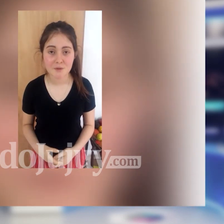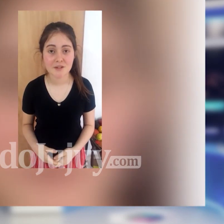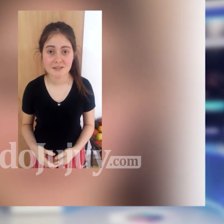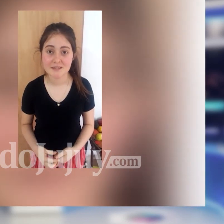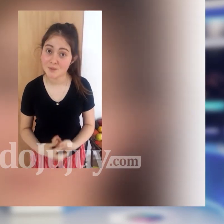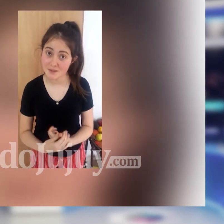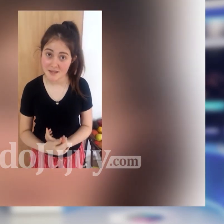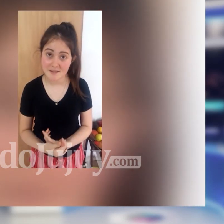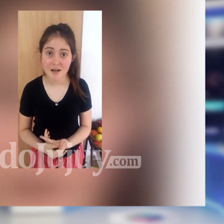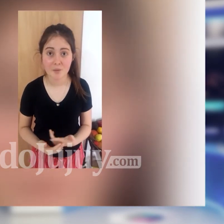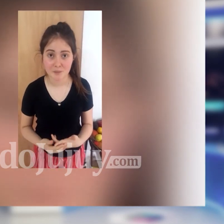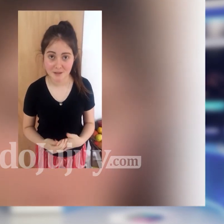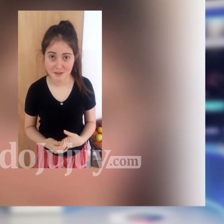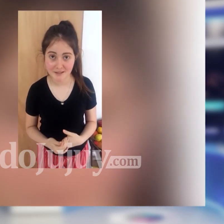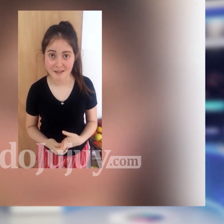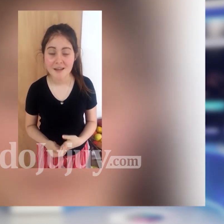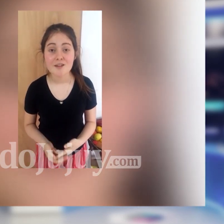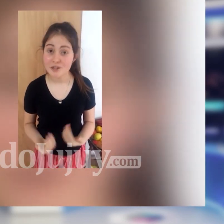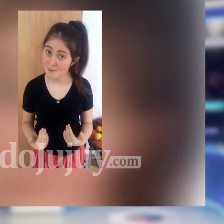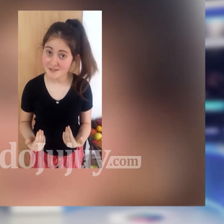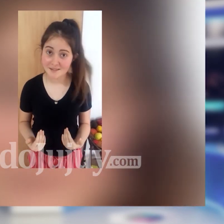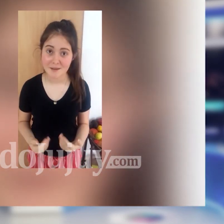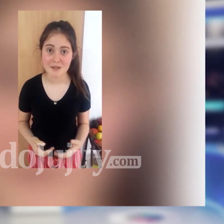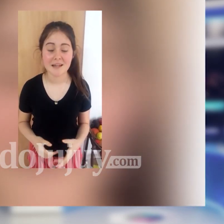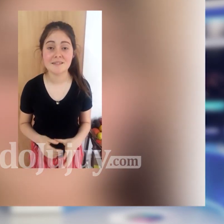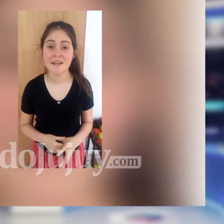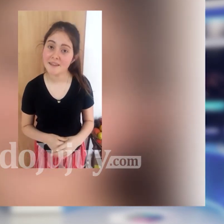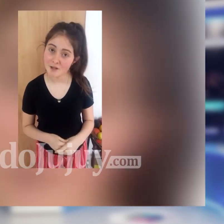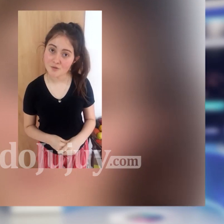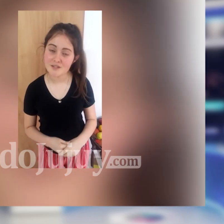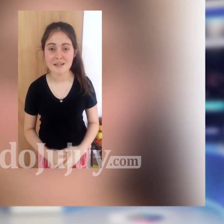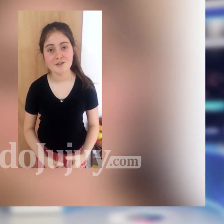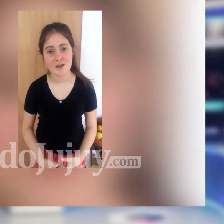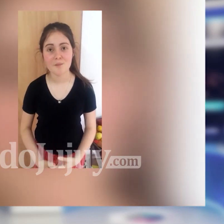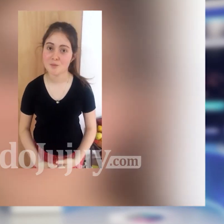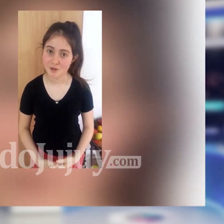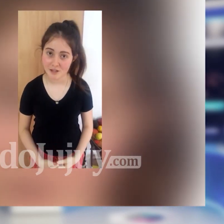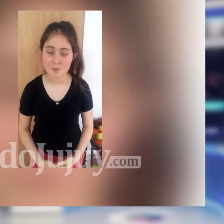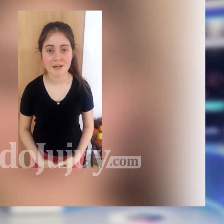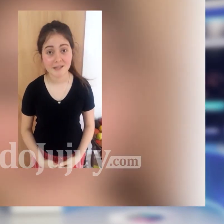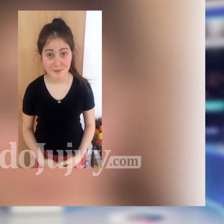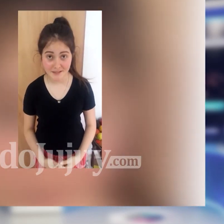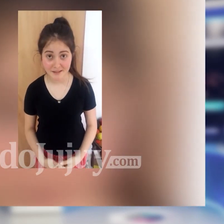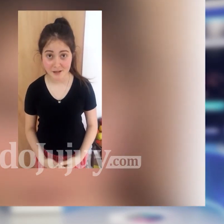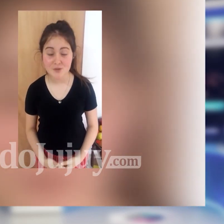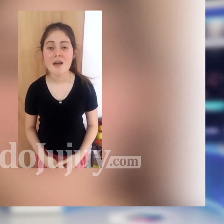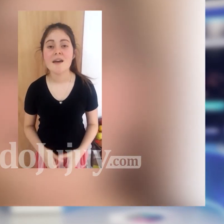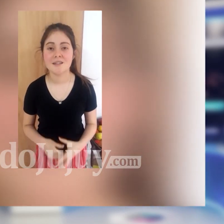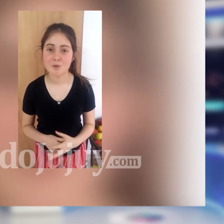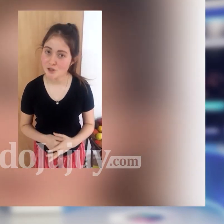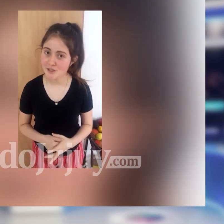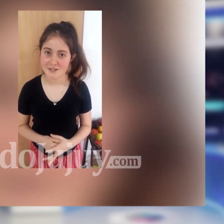que se esfuerzan a mil, que son lo más, que son re buenos, que te explican lo que vos necesites. Ellos van todos los